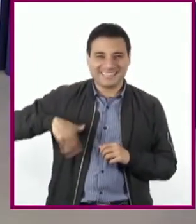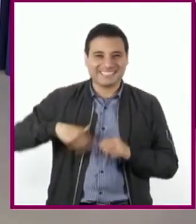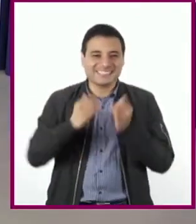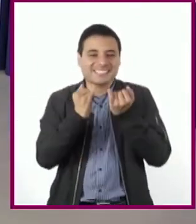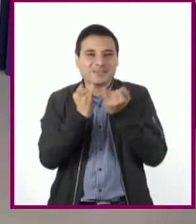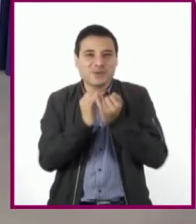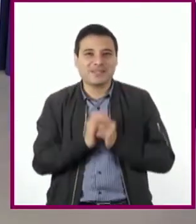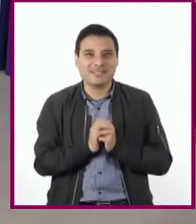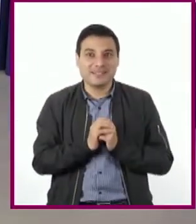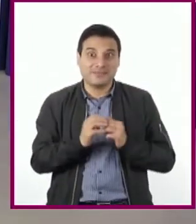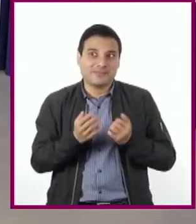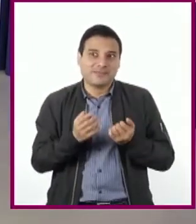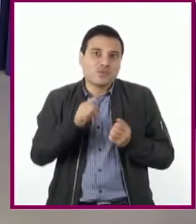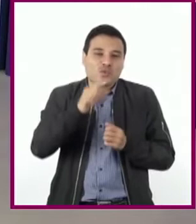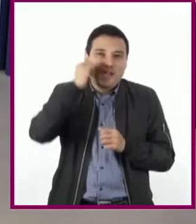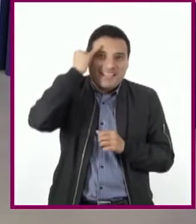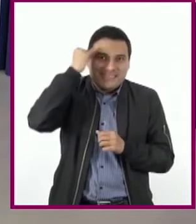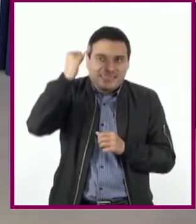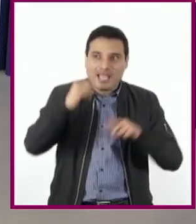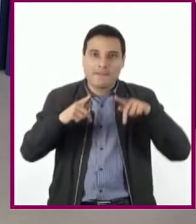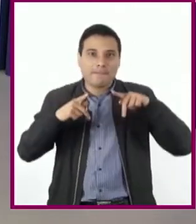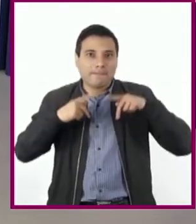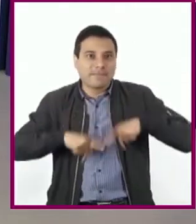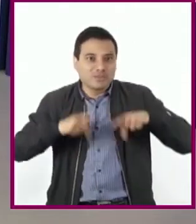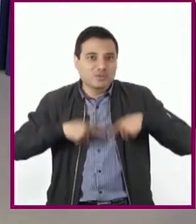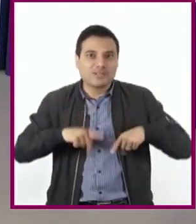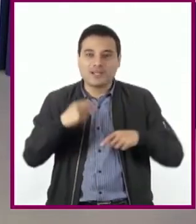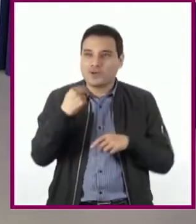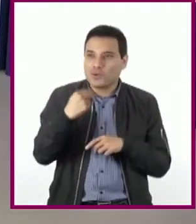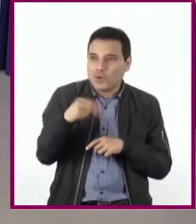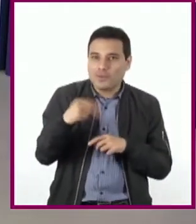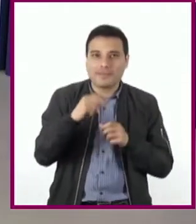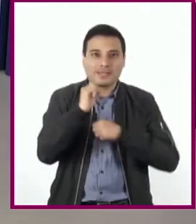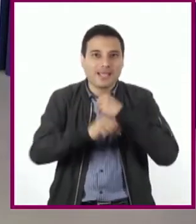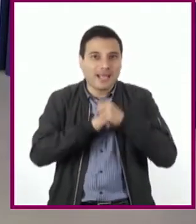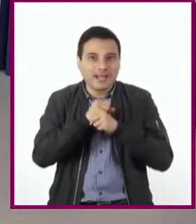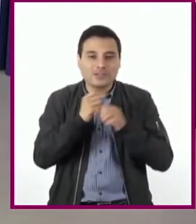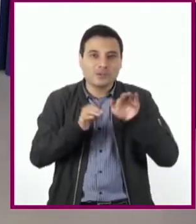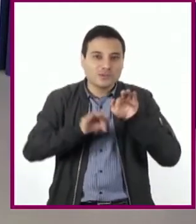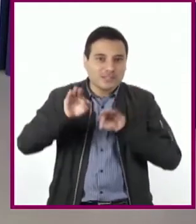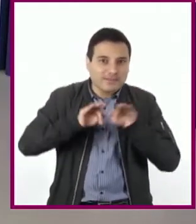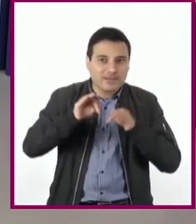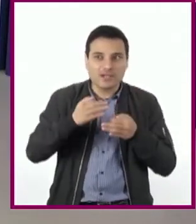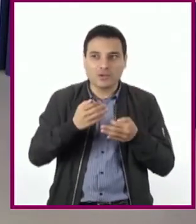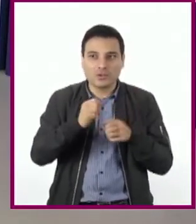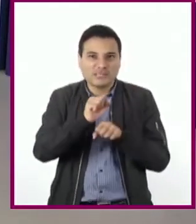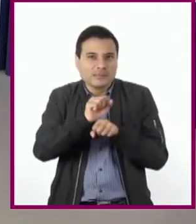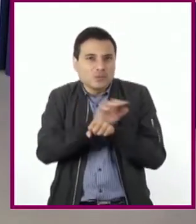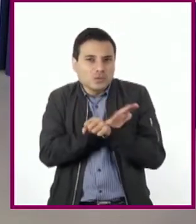imaginar nombre, edad, ocupación y estado de ánimo de nuestros personajes a